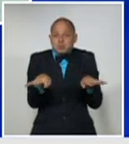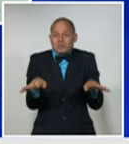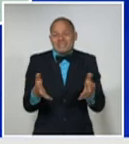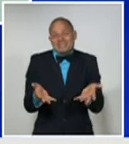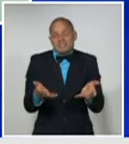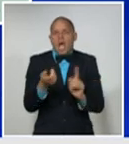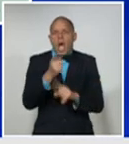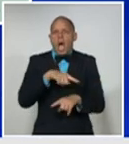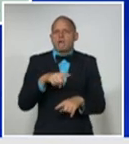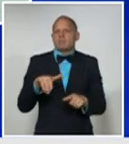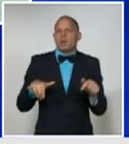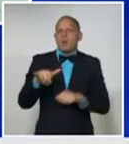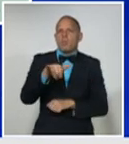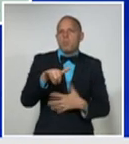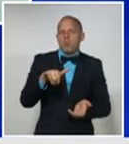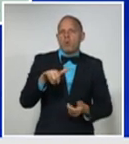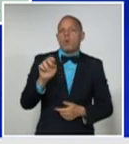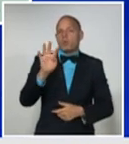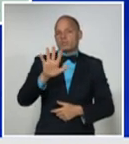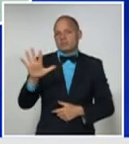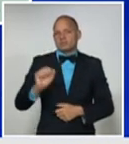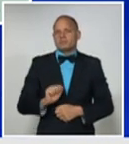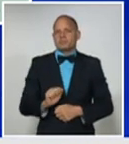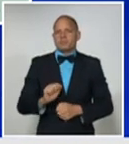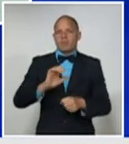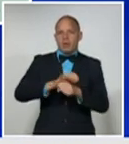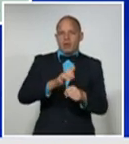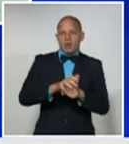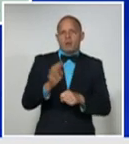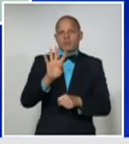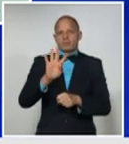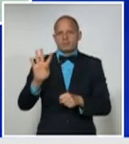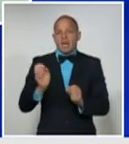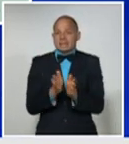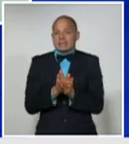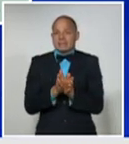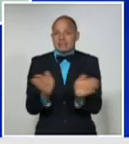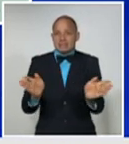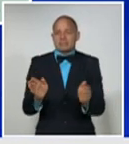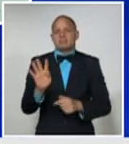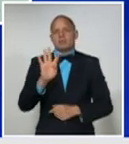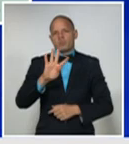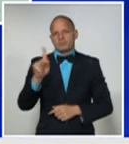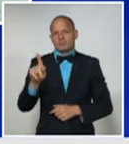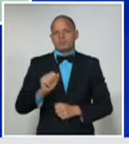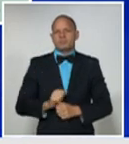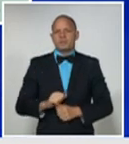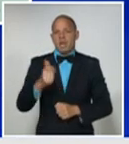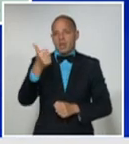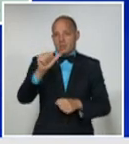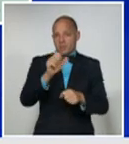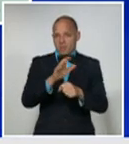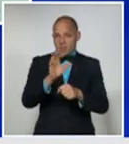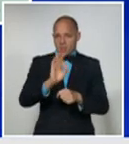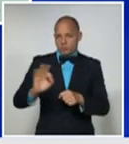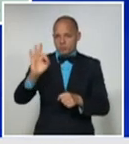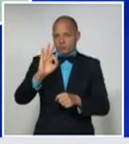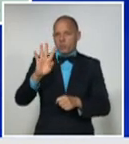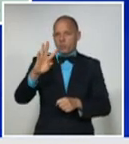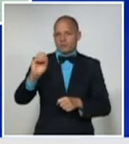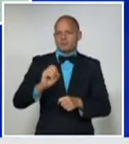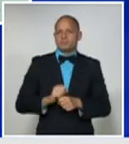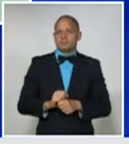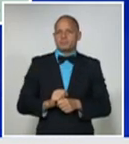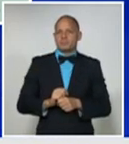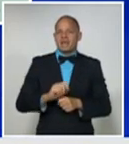Arroyo Naranjo con 44, San Miguel del Padrón 41, 10 de octubre 40,